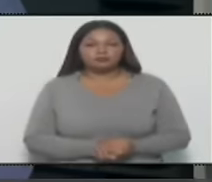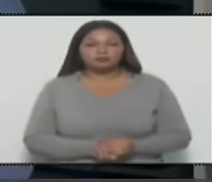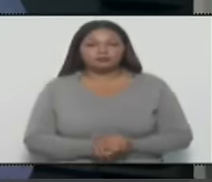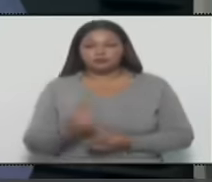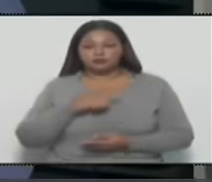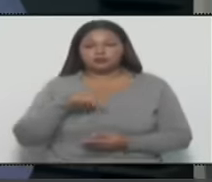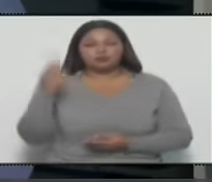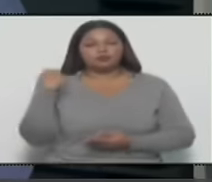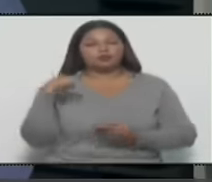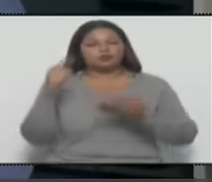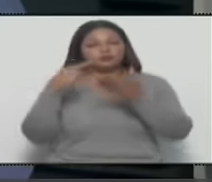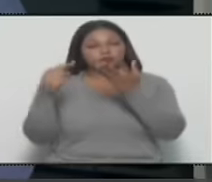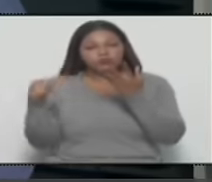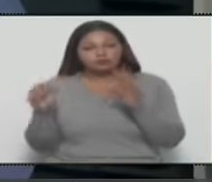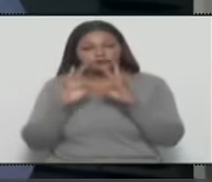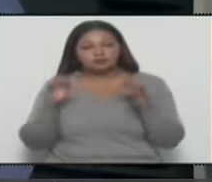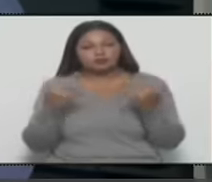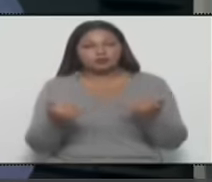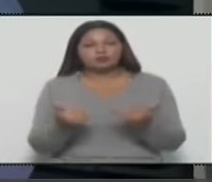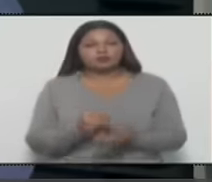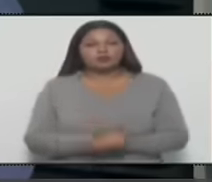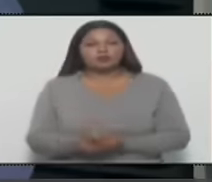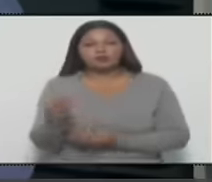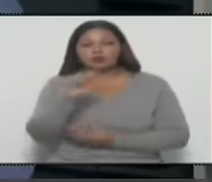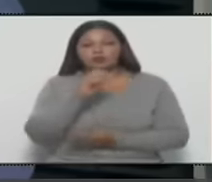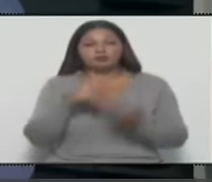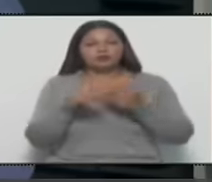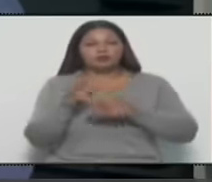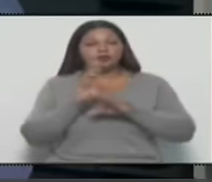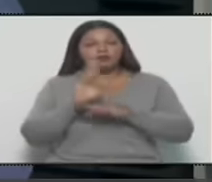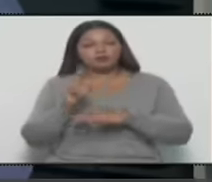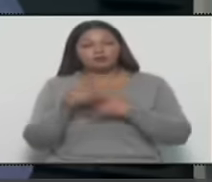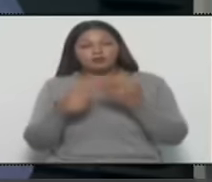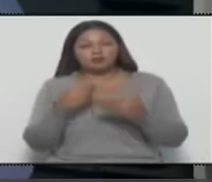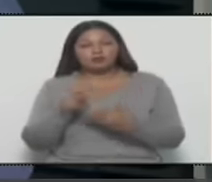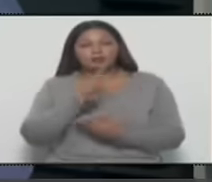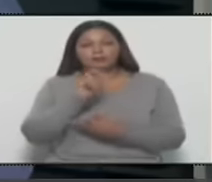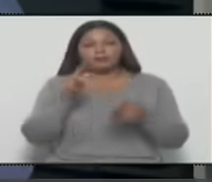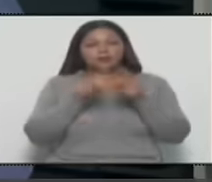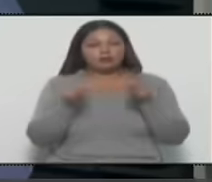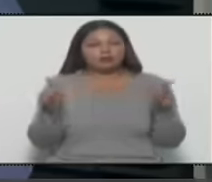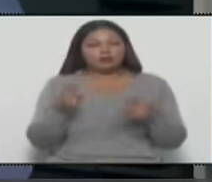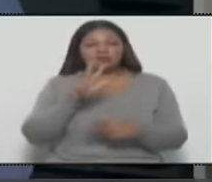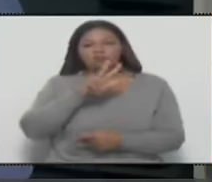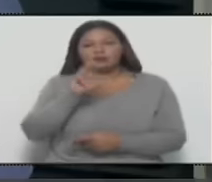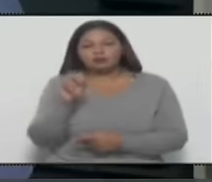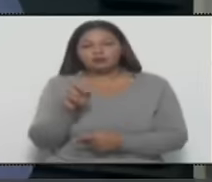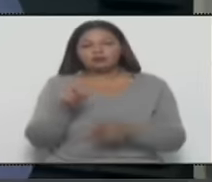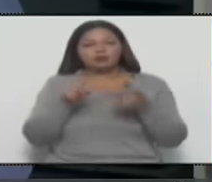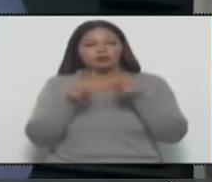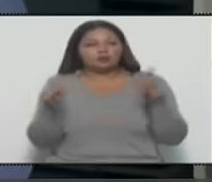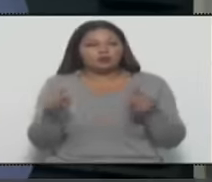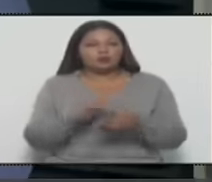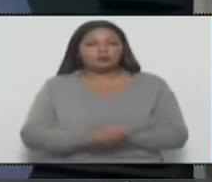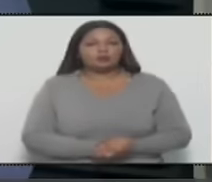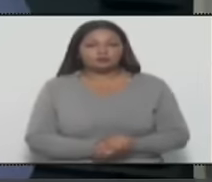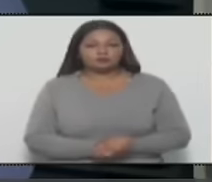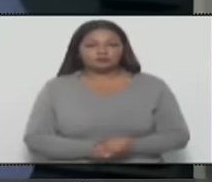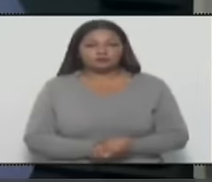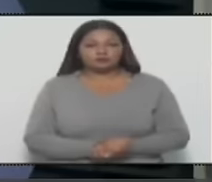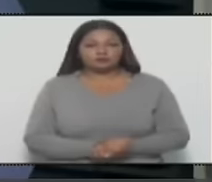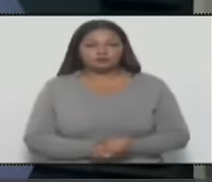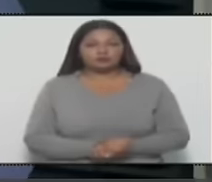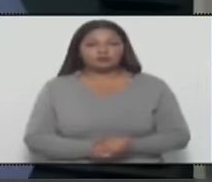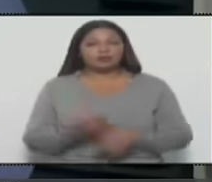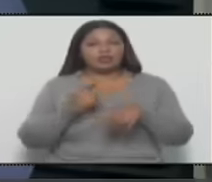tenemos, no sé, nuestros vehículos pueden ir aproximadamente a unos 20 kilómetros, 30 kilómetros, 40 kilómetros por hora. Pero a una hora